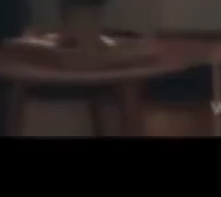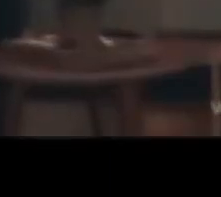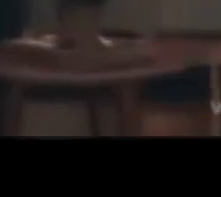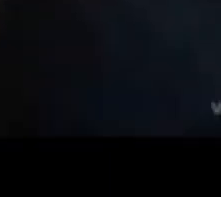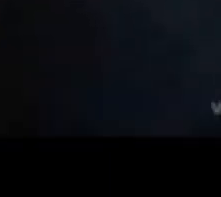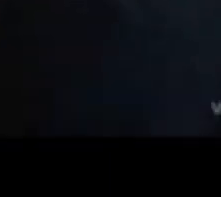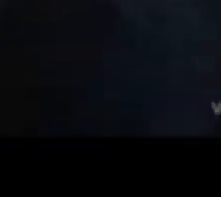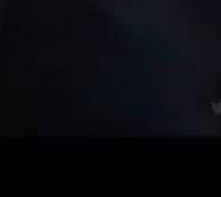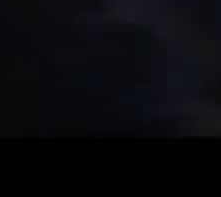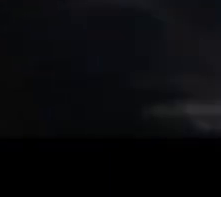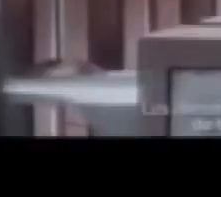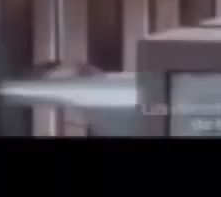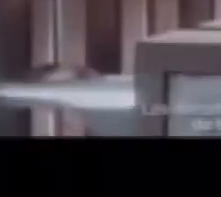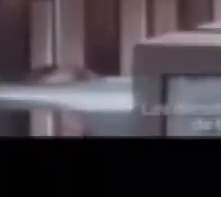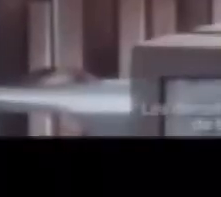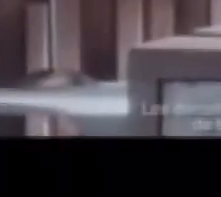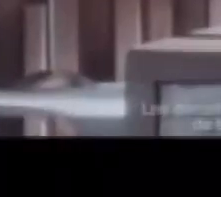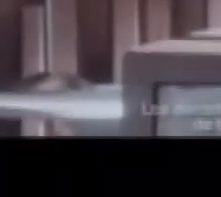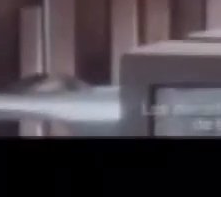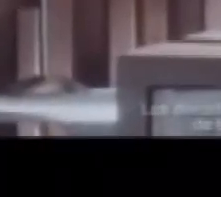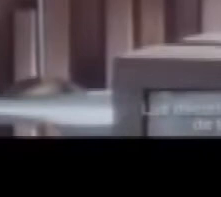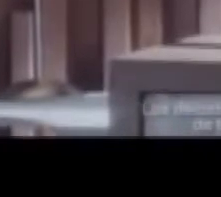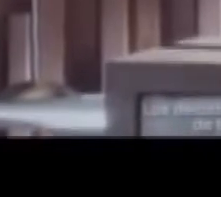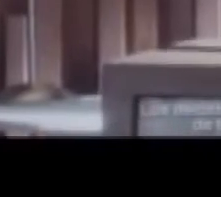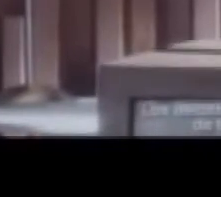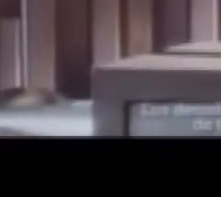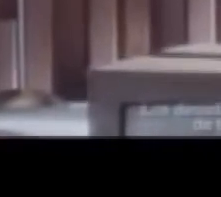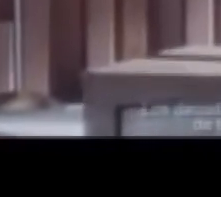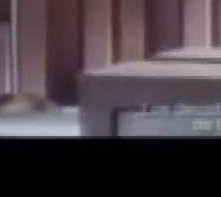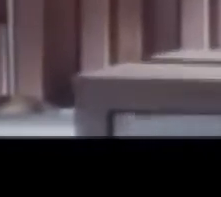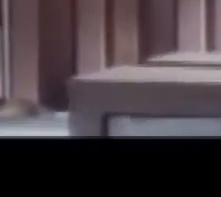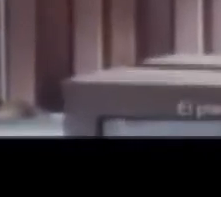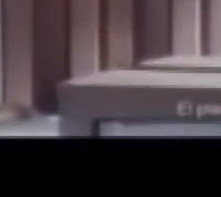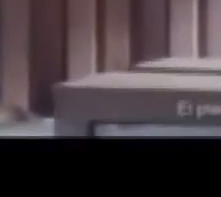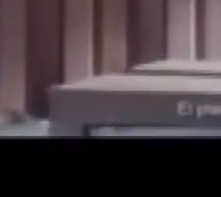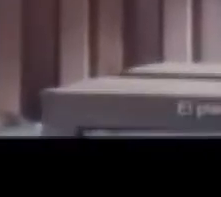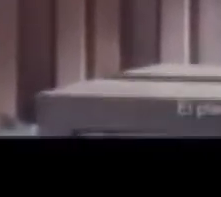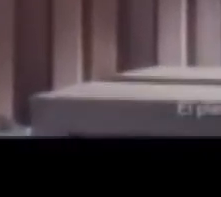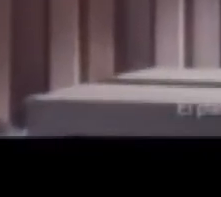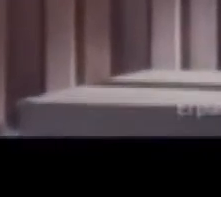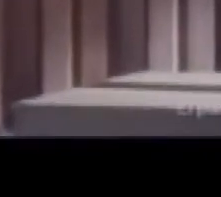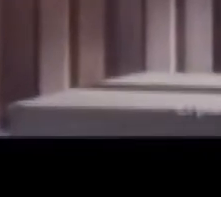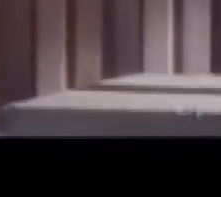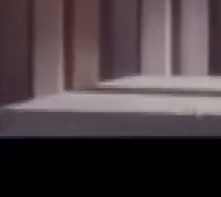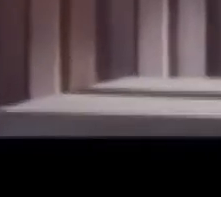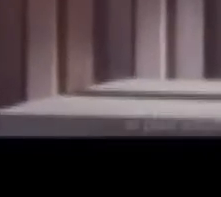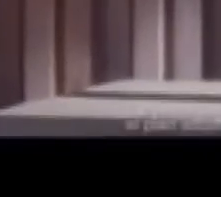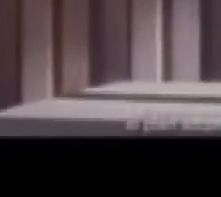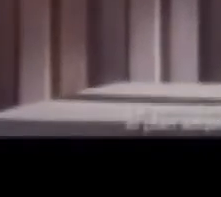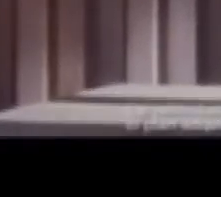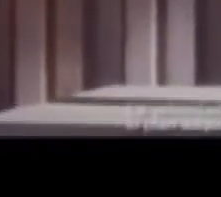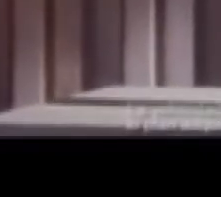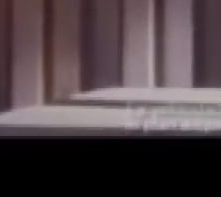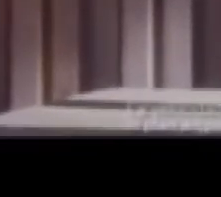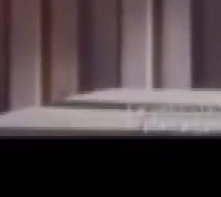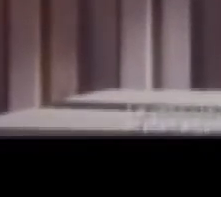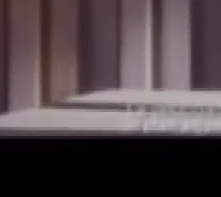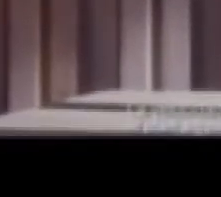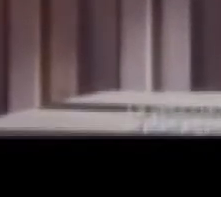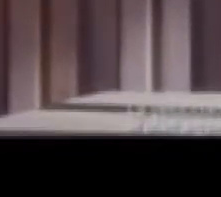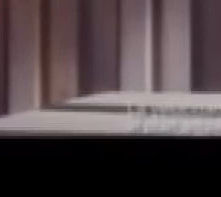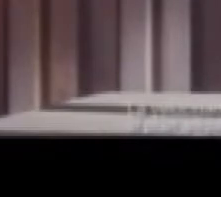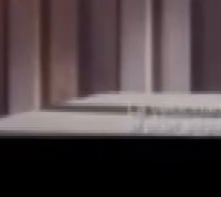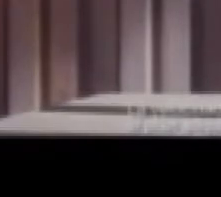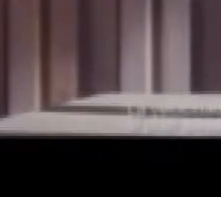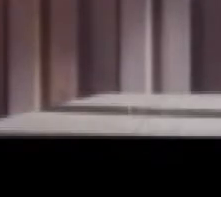multiplica. Es por eso que si adquieres Tigo One TV en Triple Play, te incluimos un mes de HBO, un mes de Fox Premium,